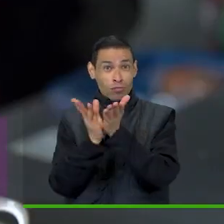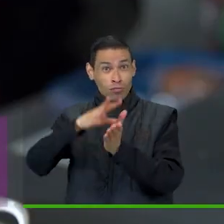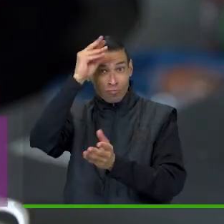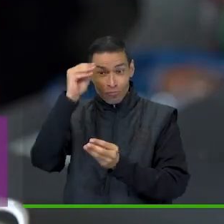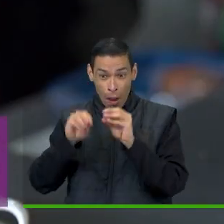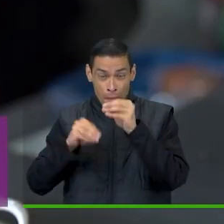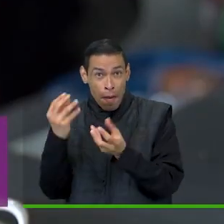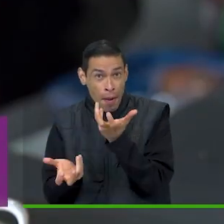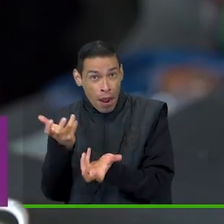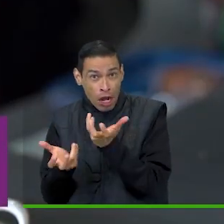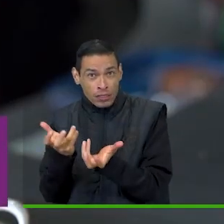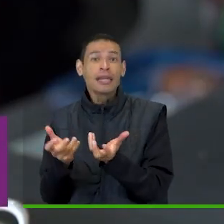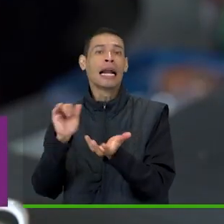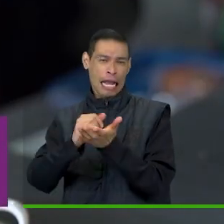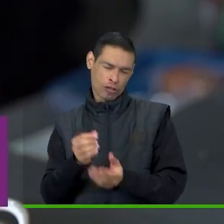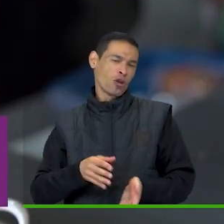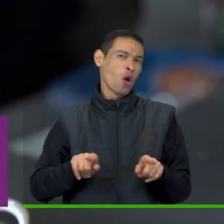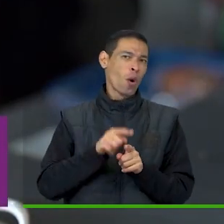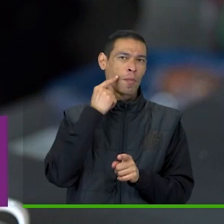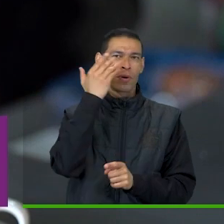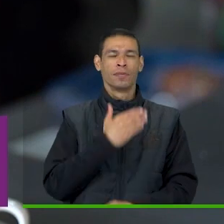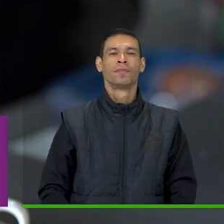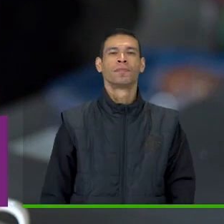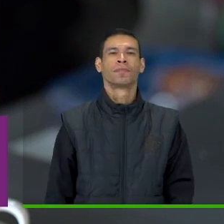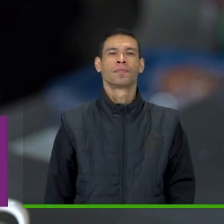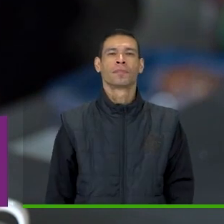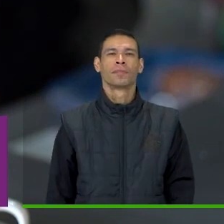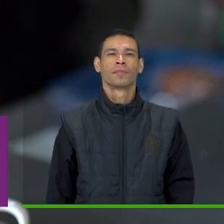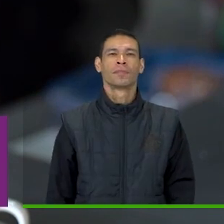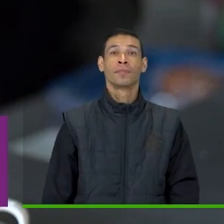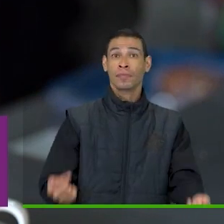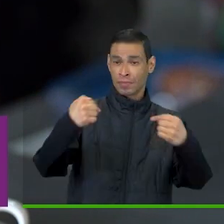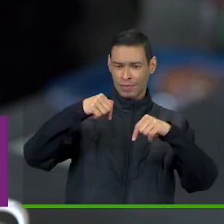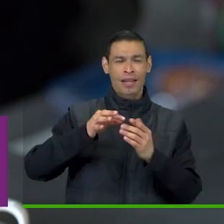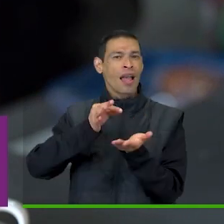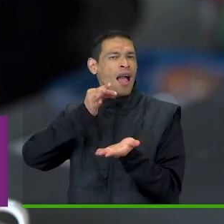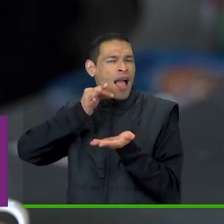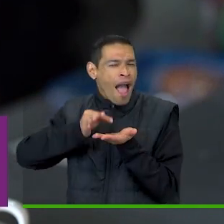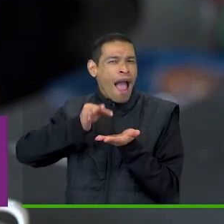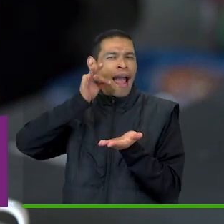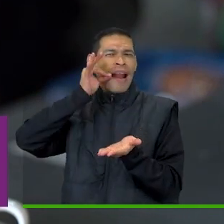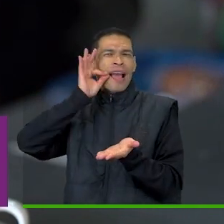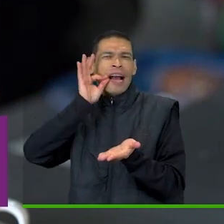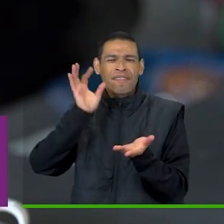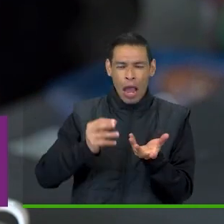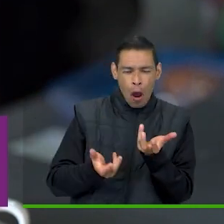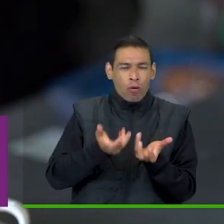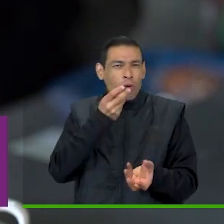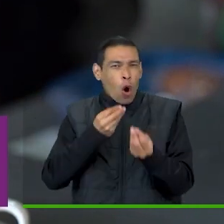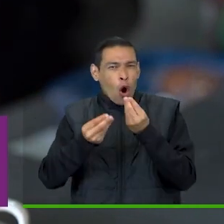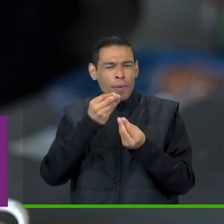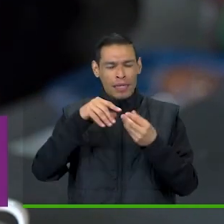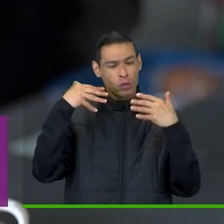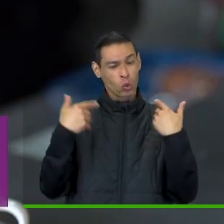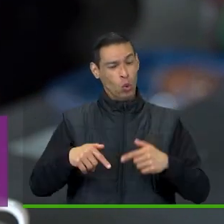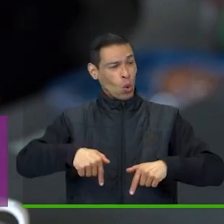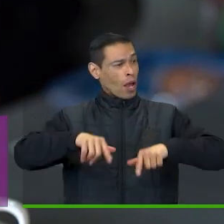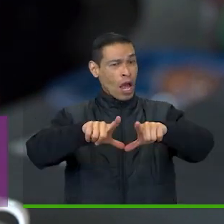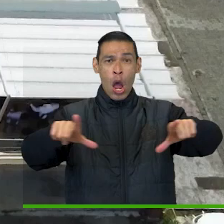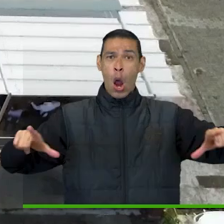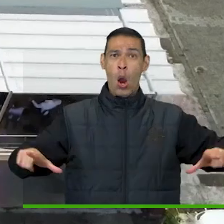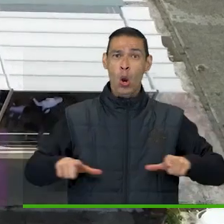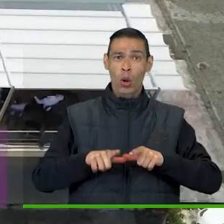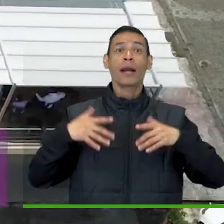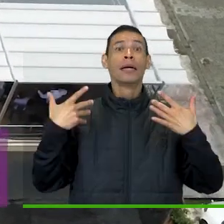Tomar uno de los mejores cafés del mundo o disfrutar una variedad de platos en este sitio se ha convertido en un atractivo turístico por excelencia en la ciudad de